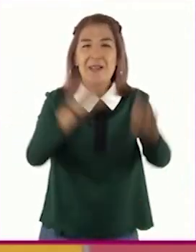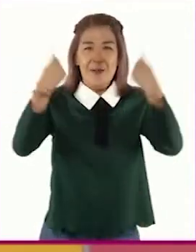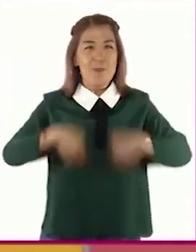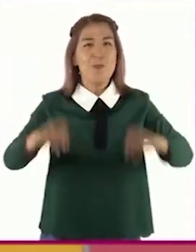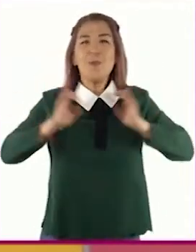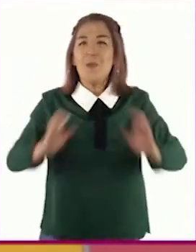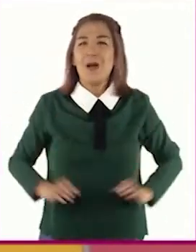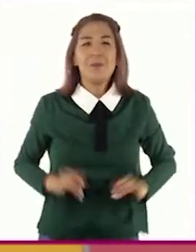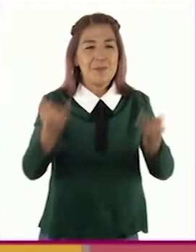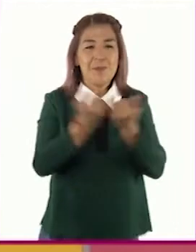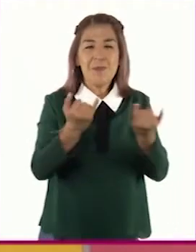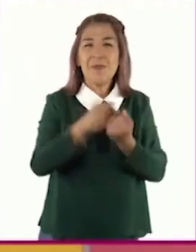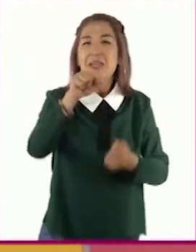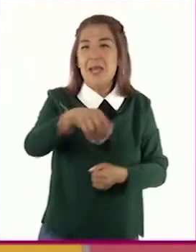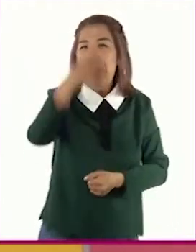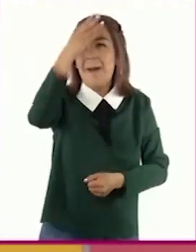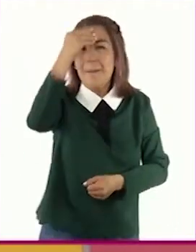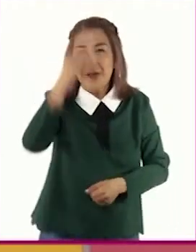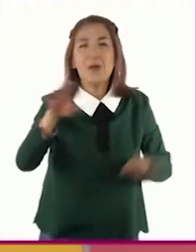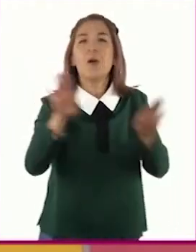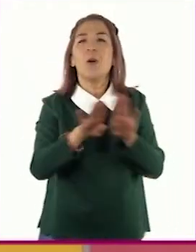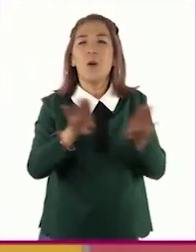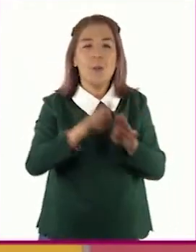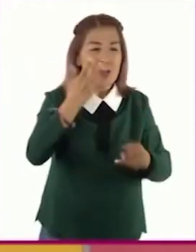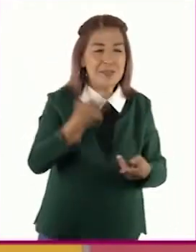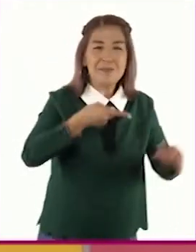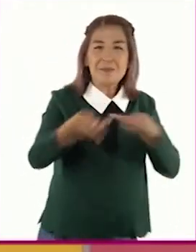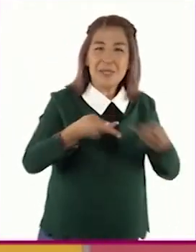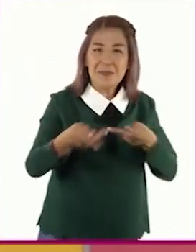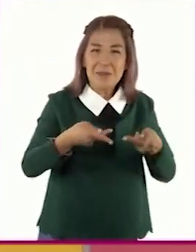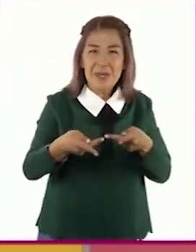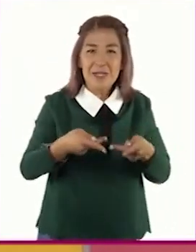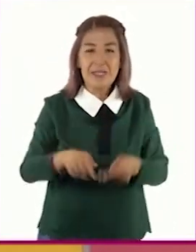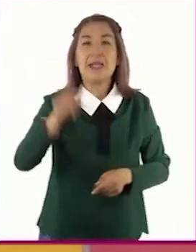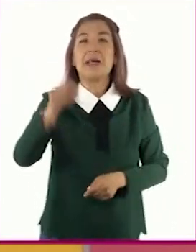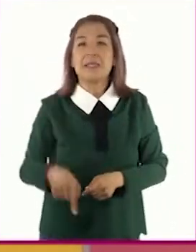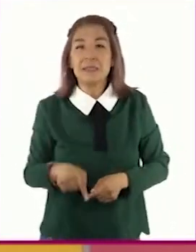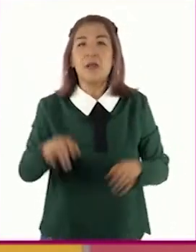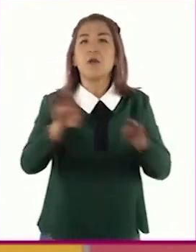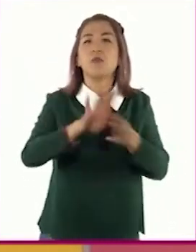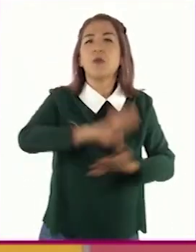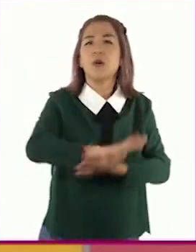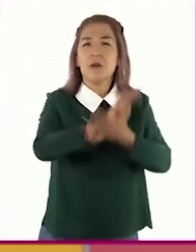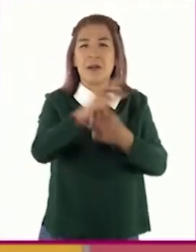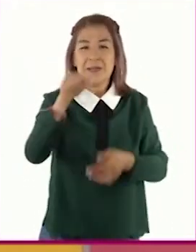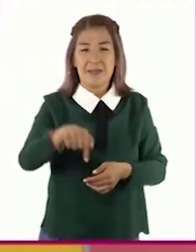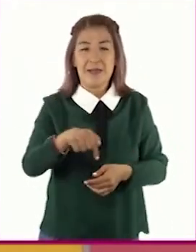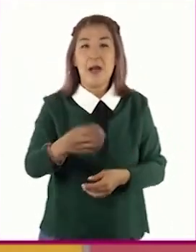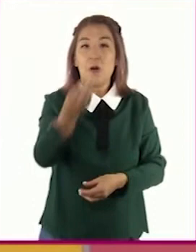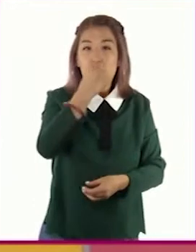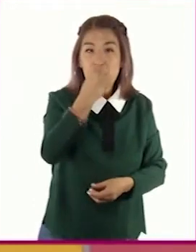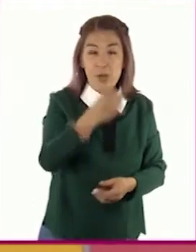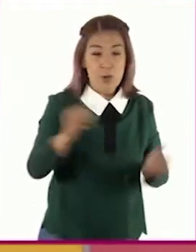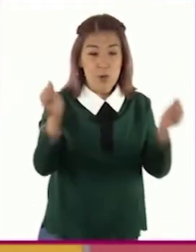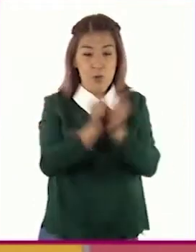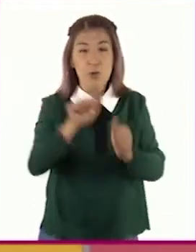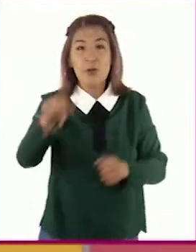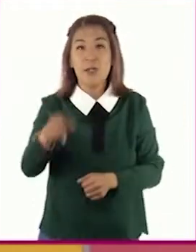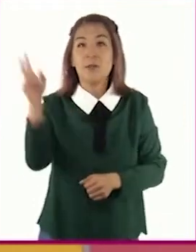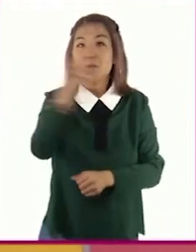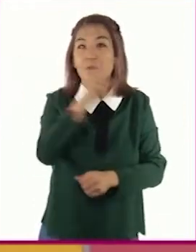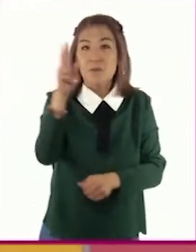lo que hemos aprendido tecnológicamente. Y esa energía que se genera de la reacción de los alimentos con el oxígeno,